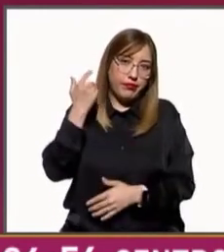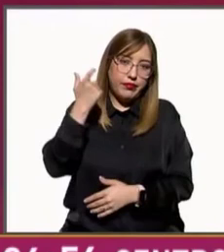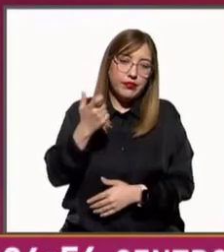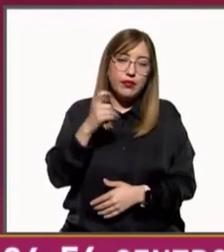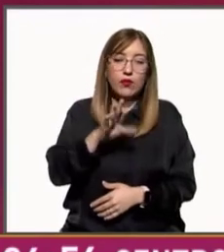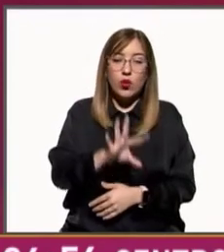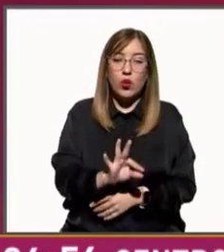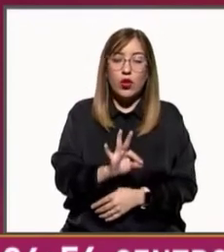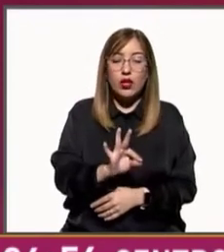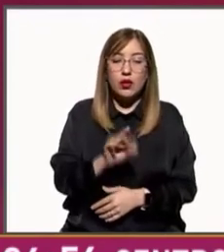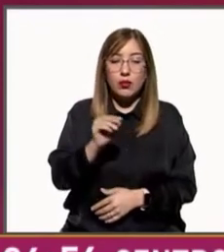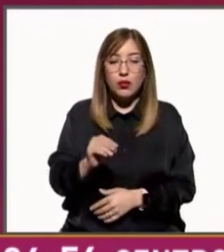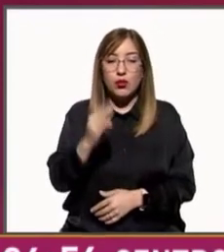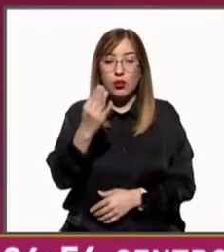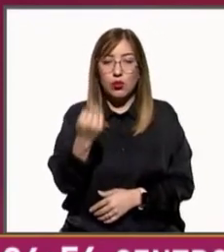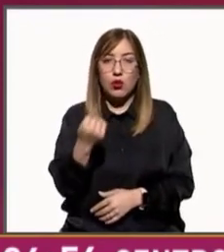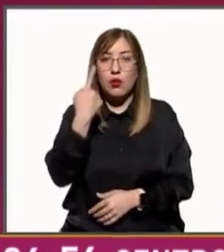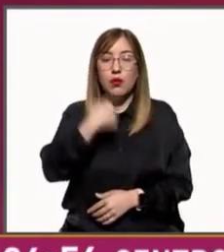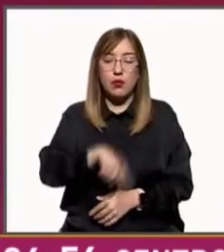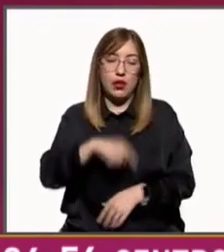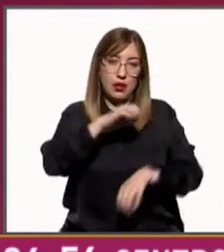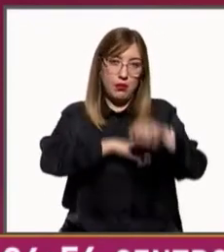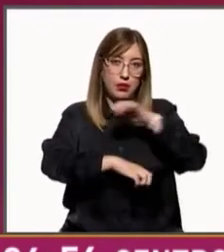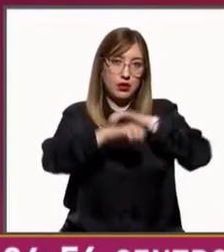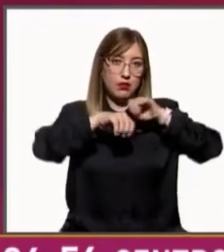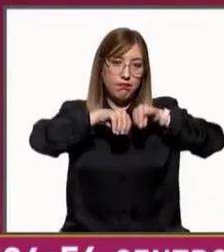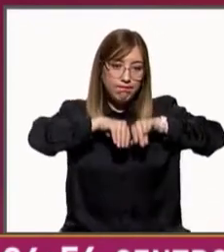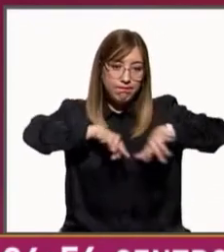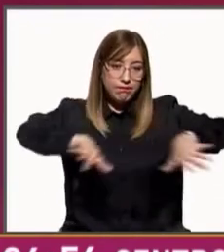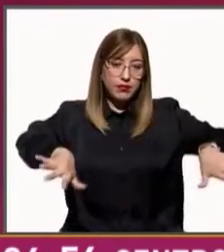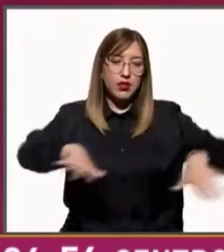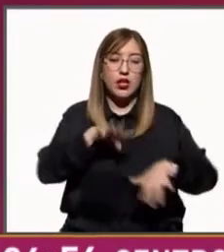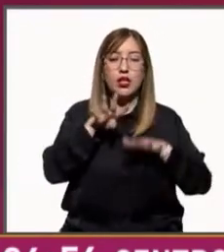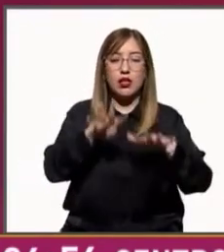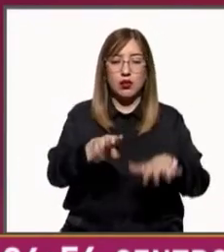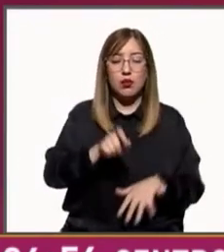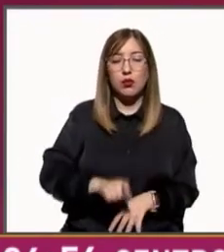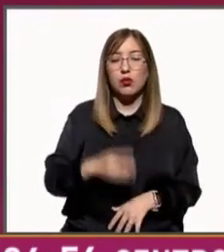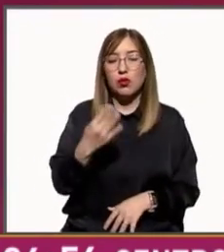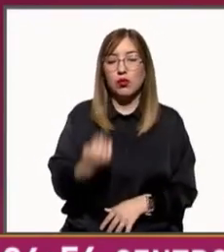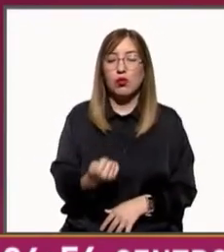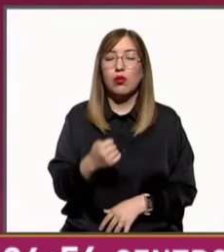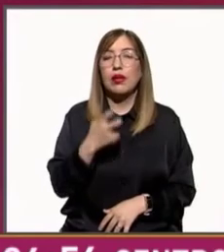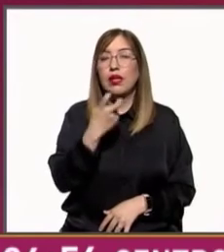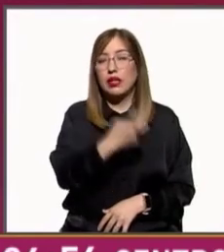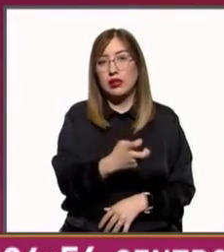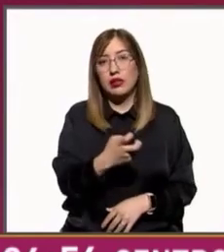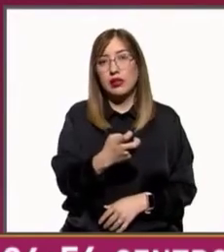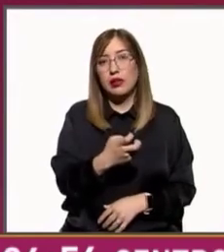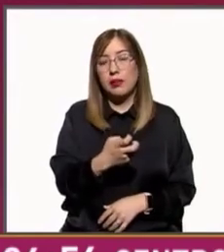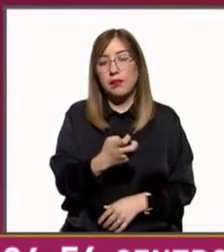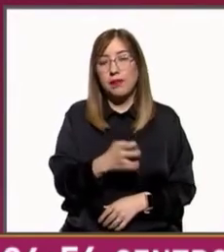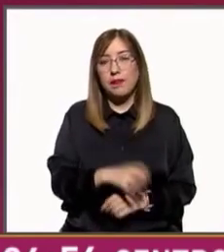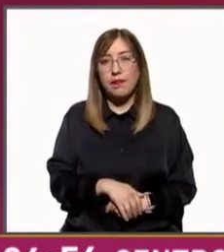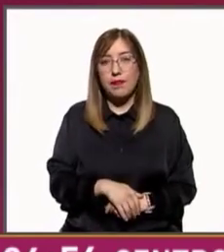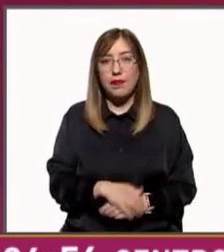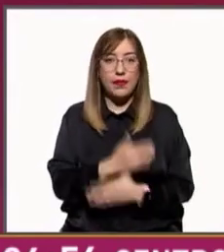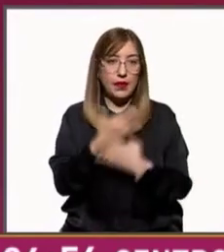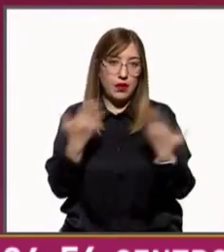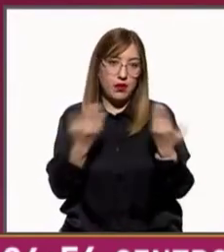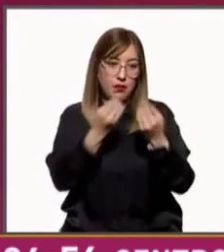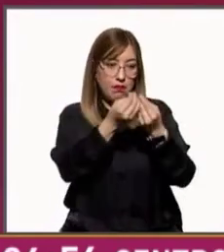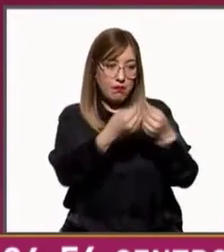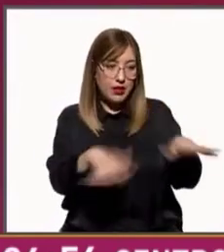40.9 expandir el negocio y 19.9, que se parecería al de pagar deudas, afrontar